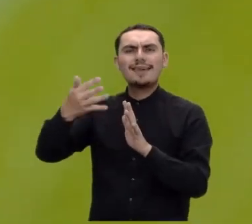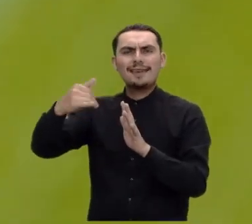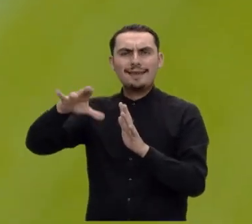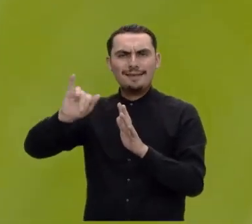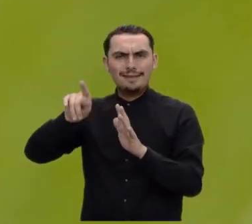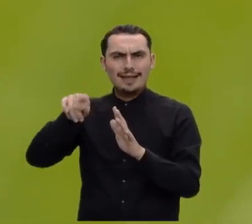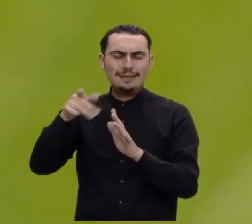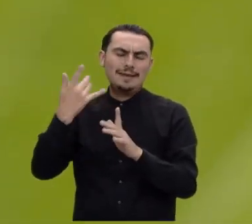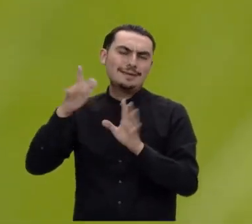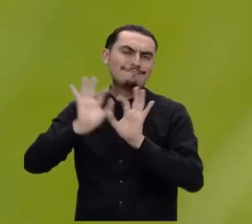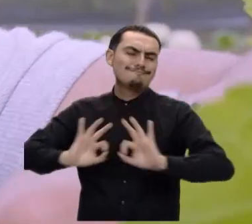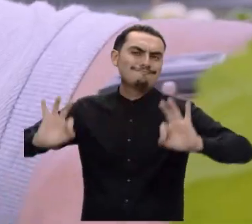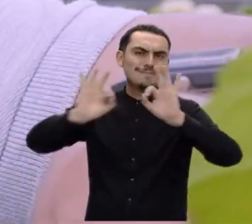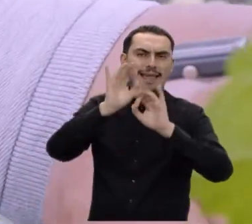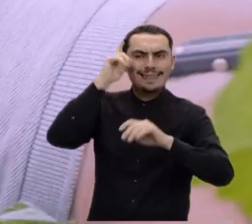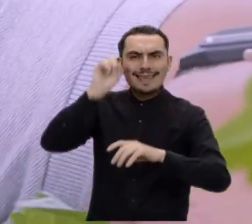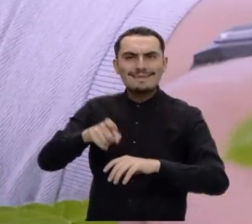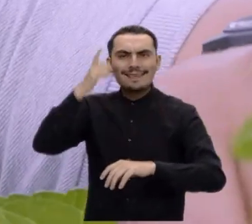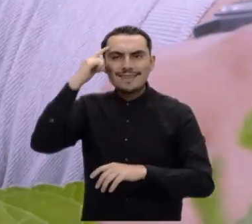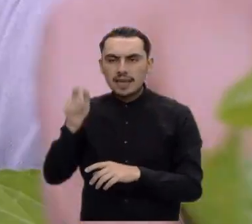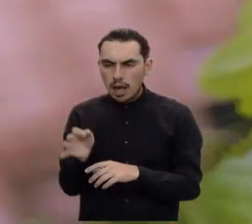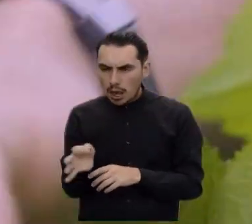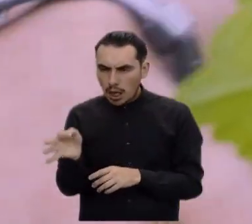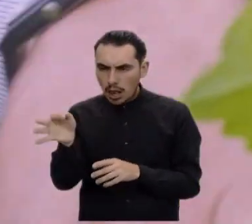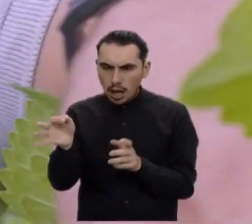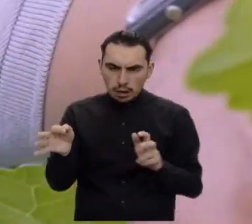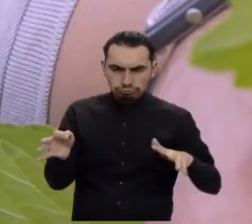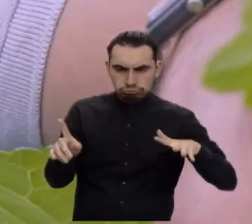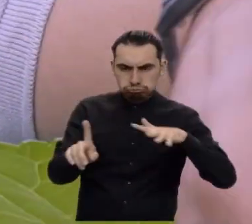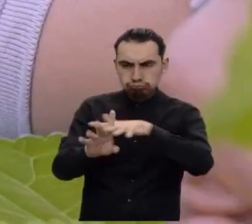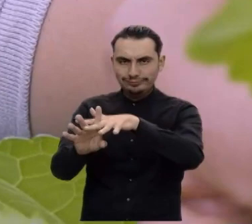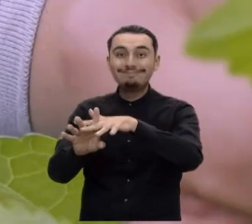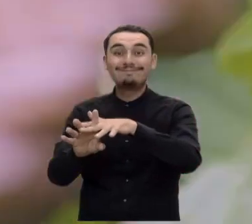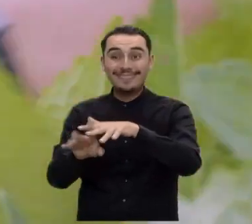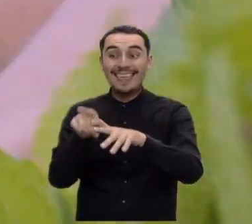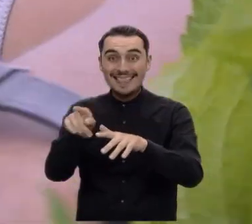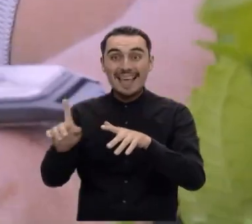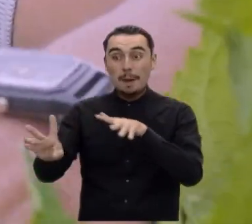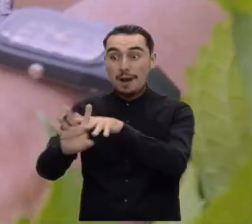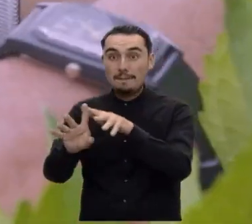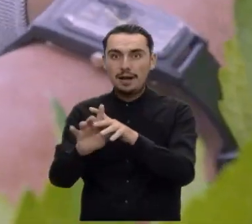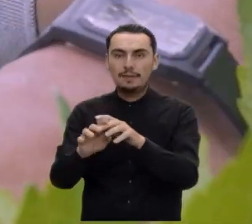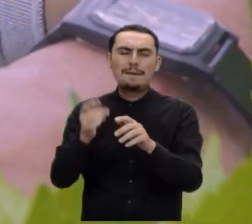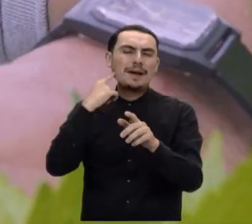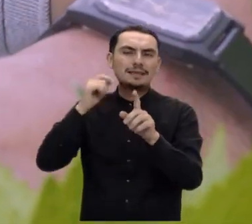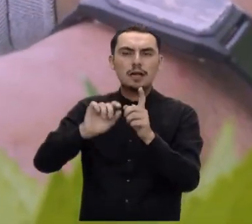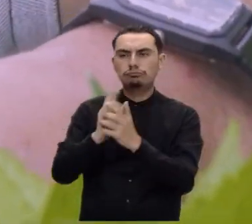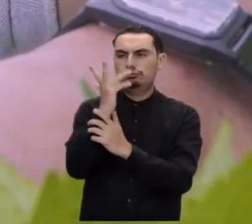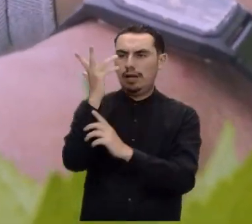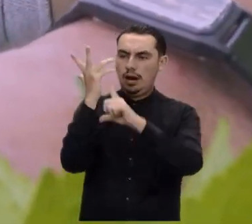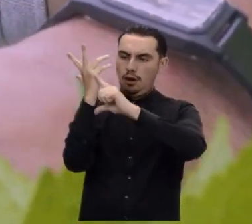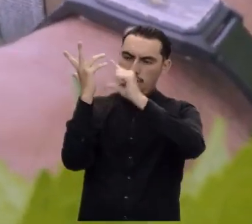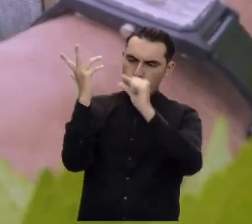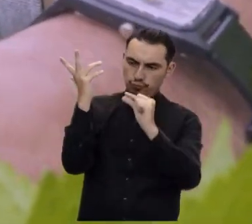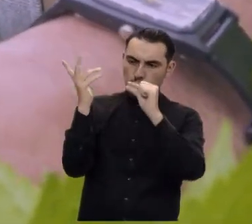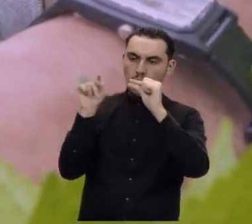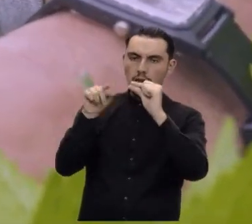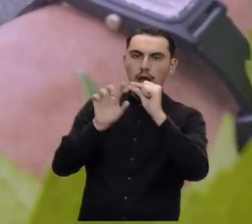fundamentales para el productor el control de ácaros y el control de ceniza. Son plagas que le dan a las hojas